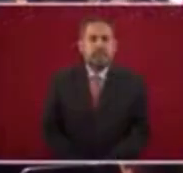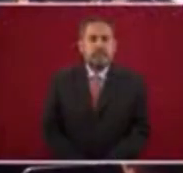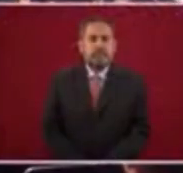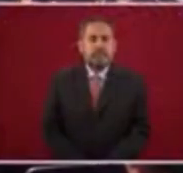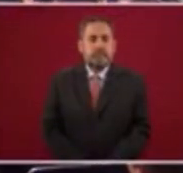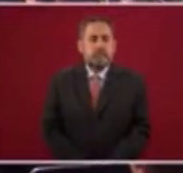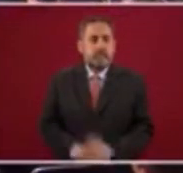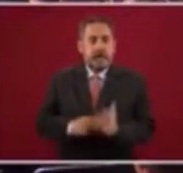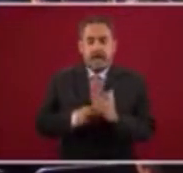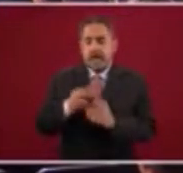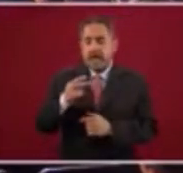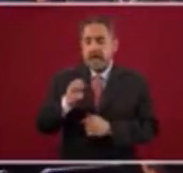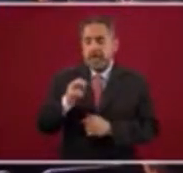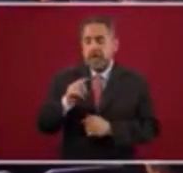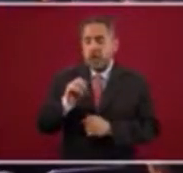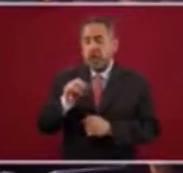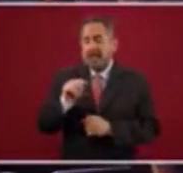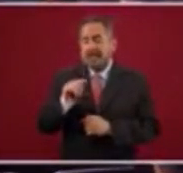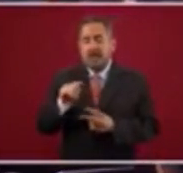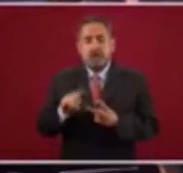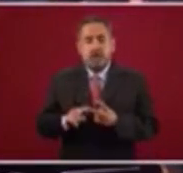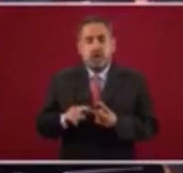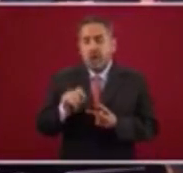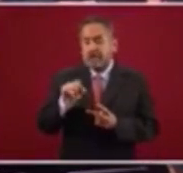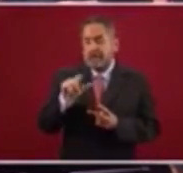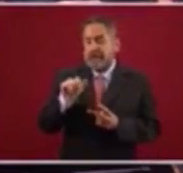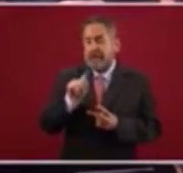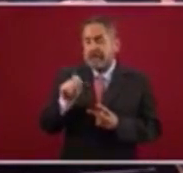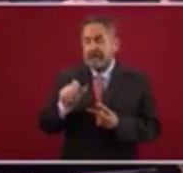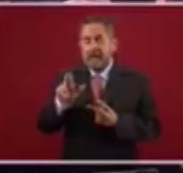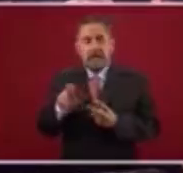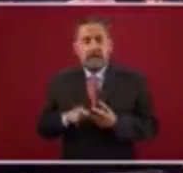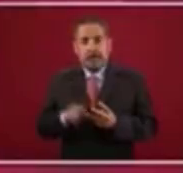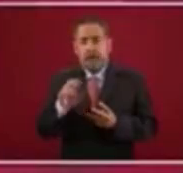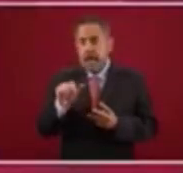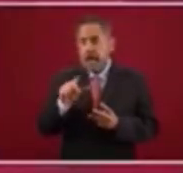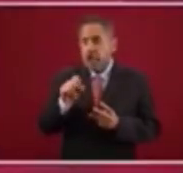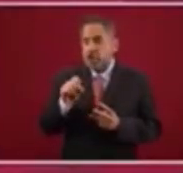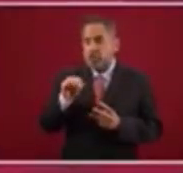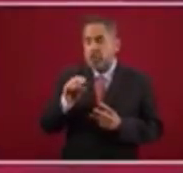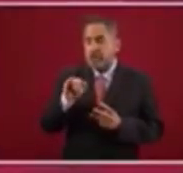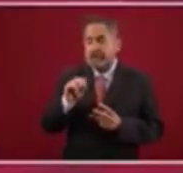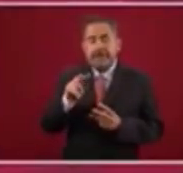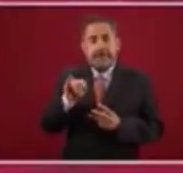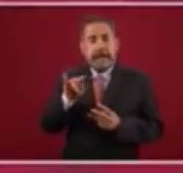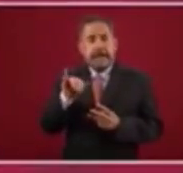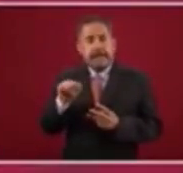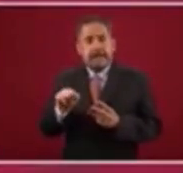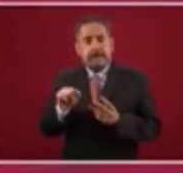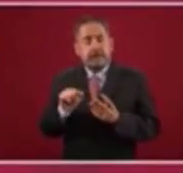está Genaro Vázquez Rojas, está Carlos Monsiváis.